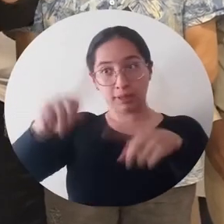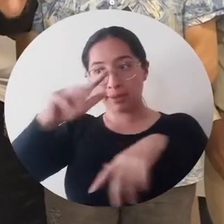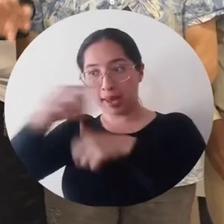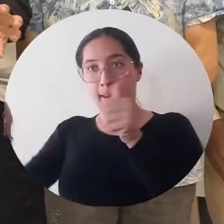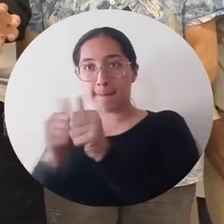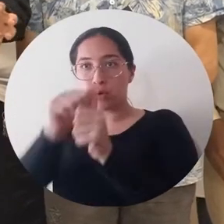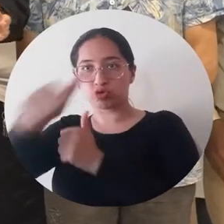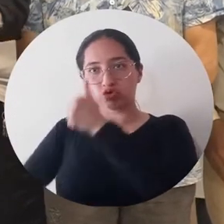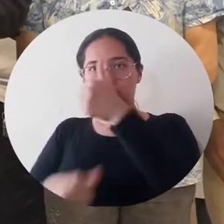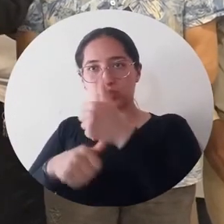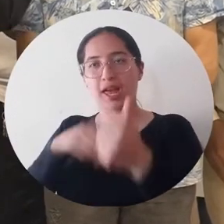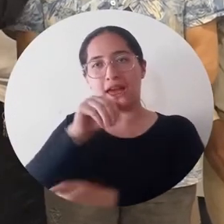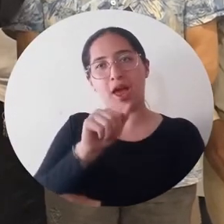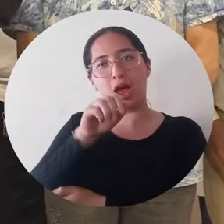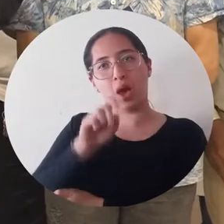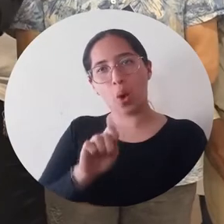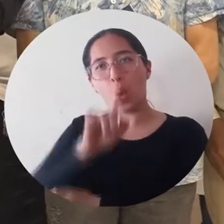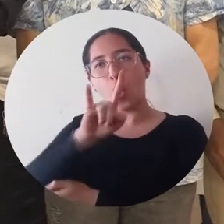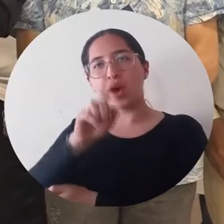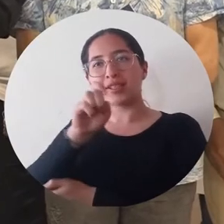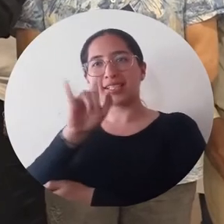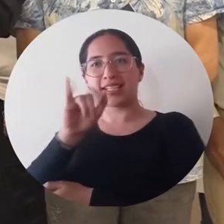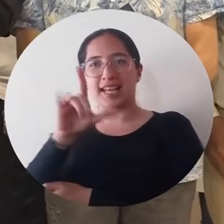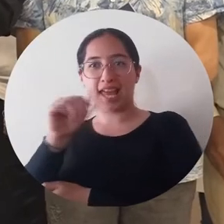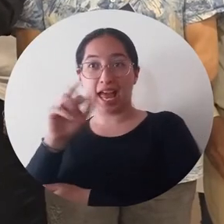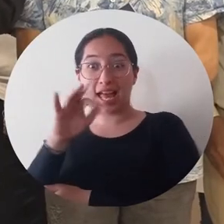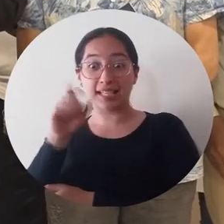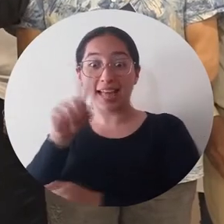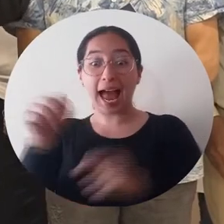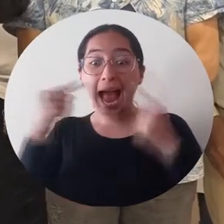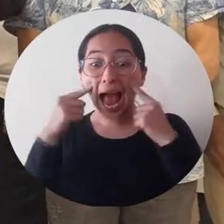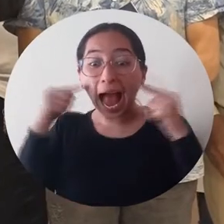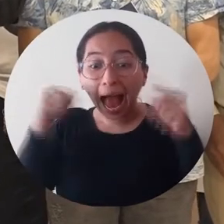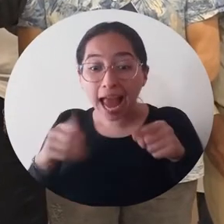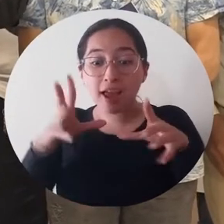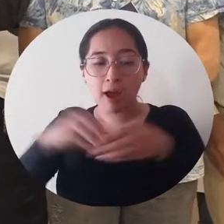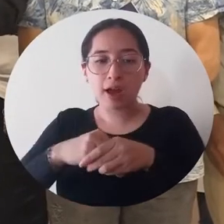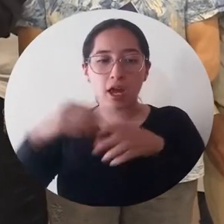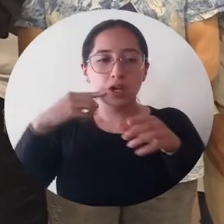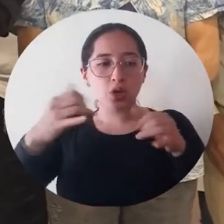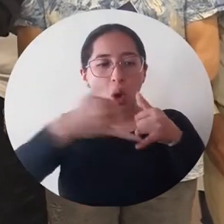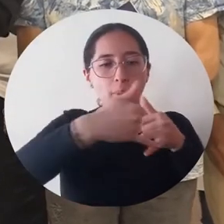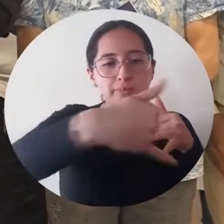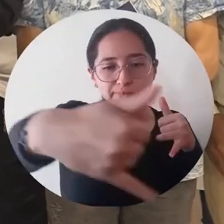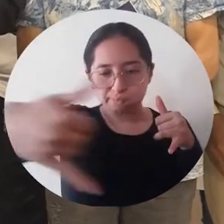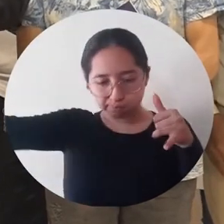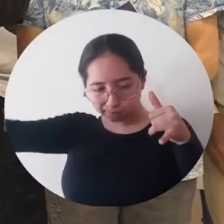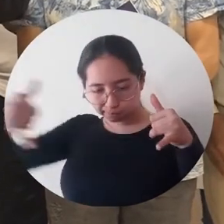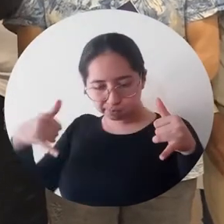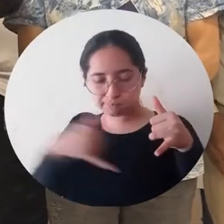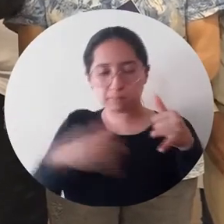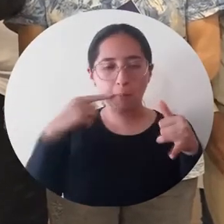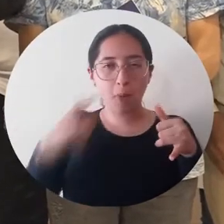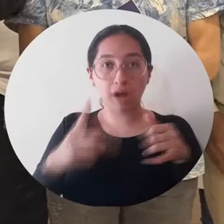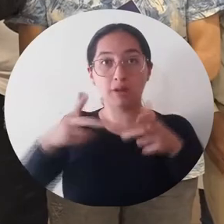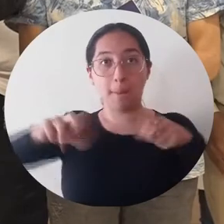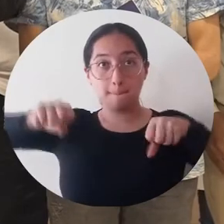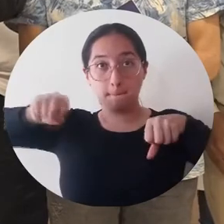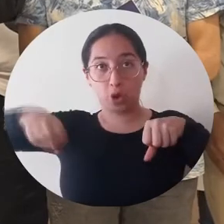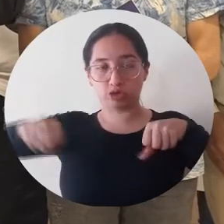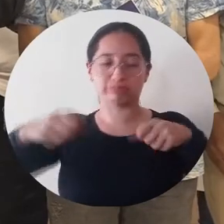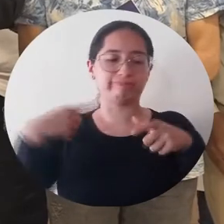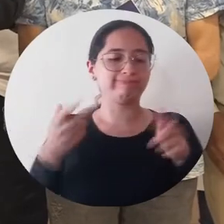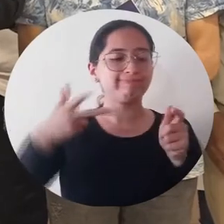un componente de profesionales y un componente de auxiliares, que se suma a ese CAI móvil un polígono